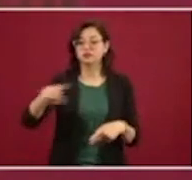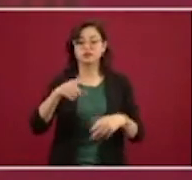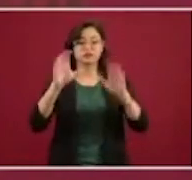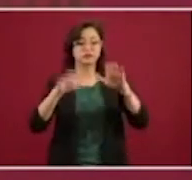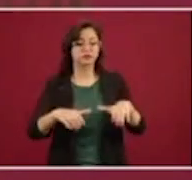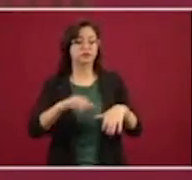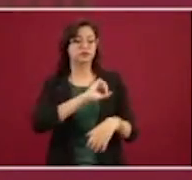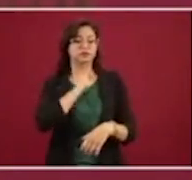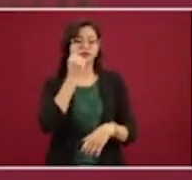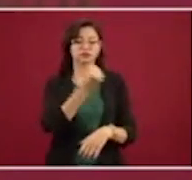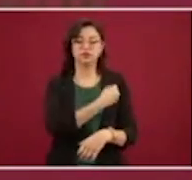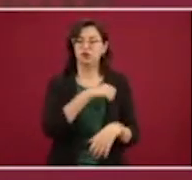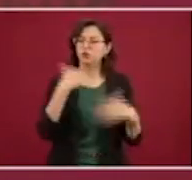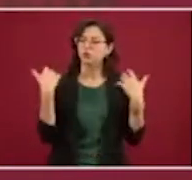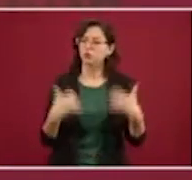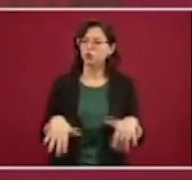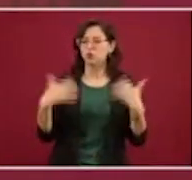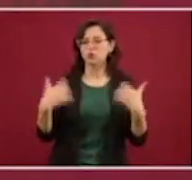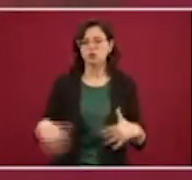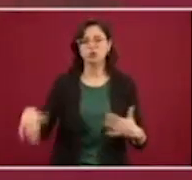todo nuestro reconocimiento,